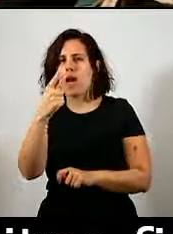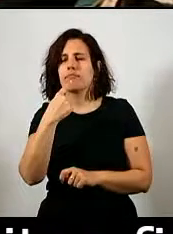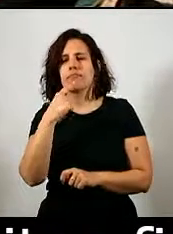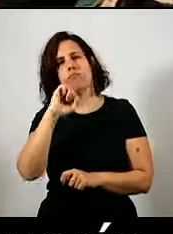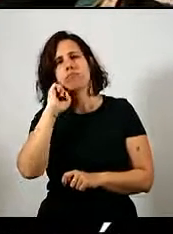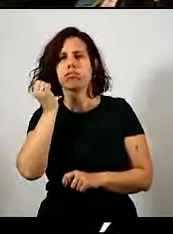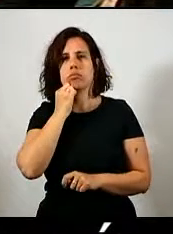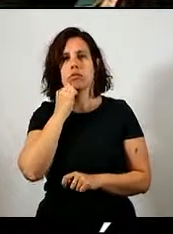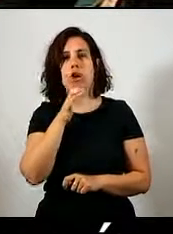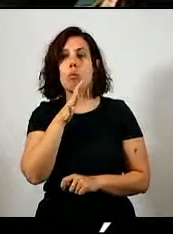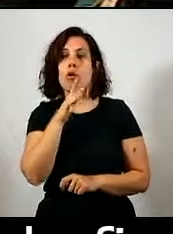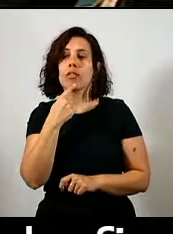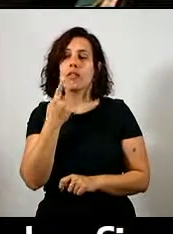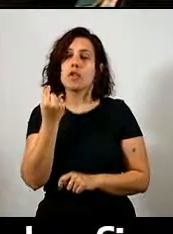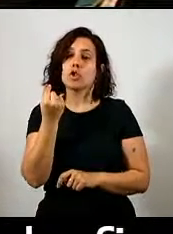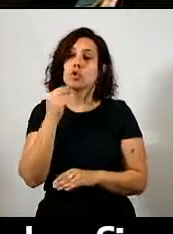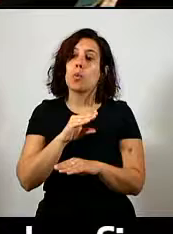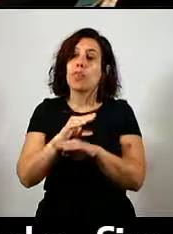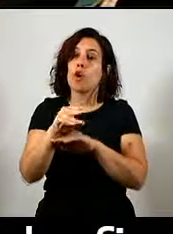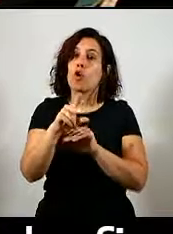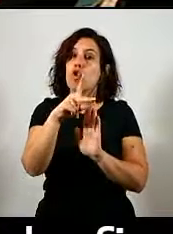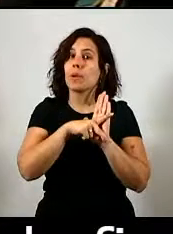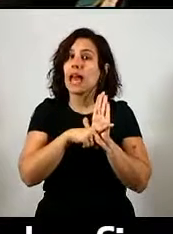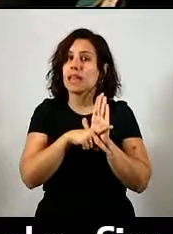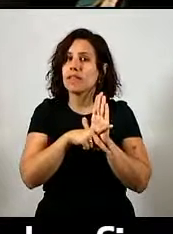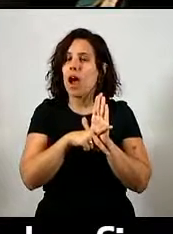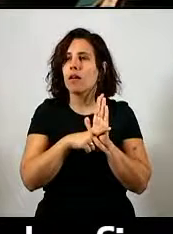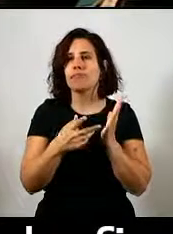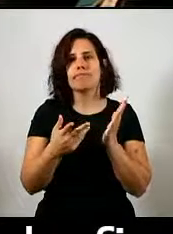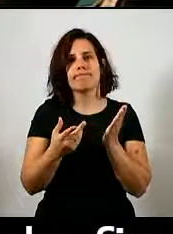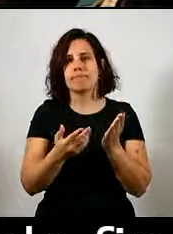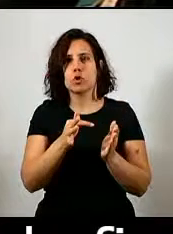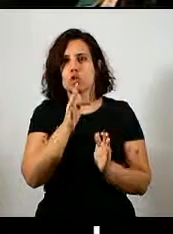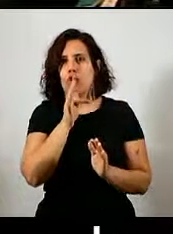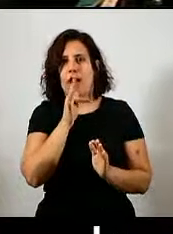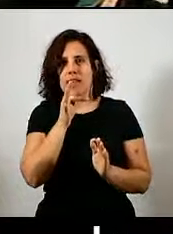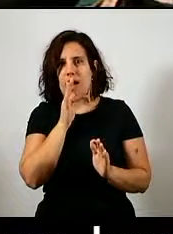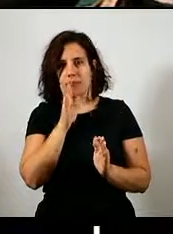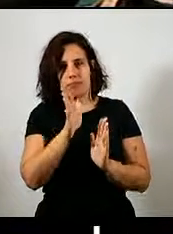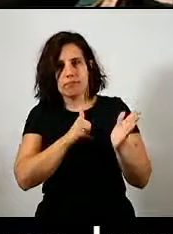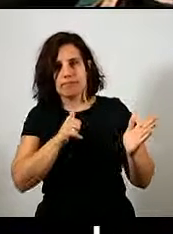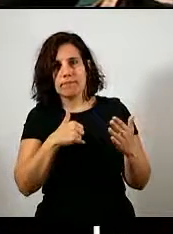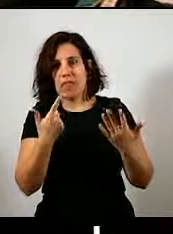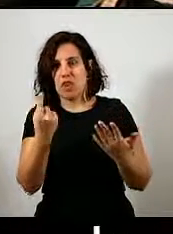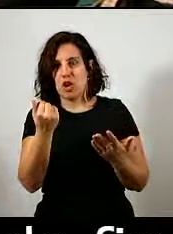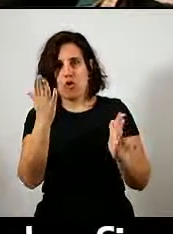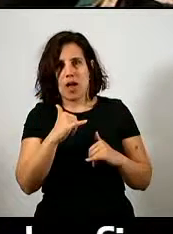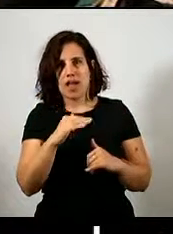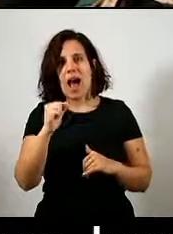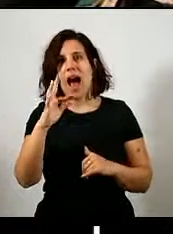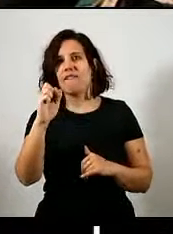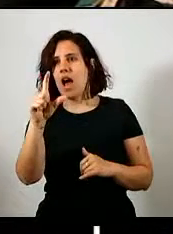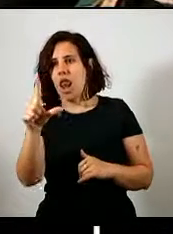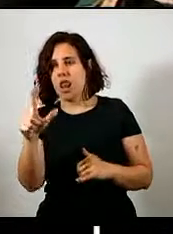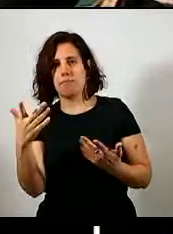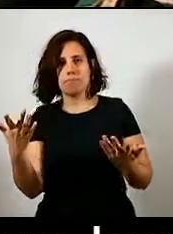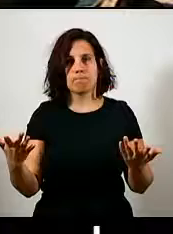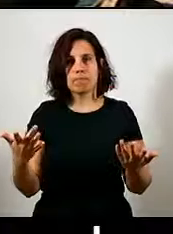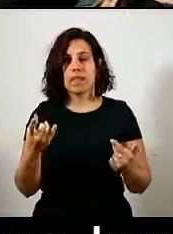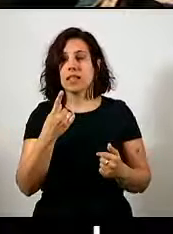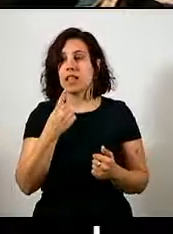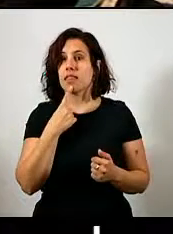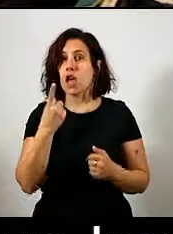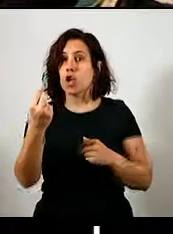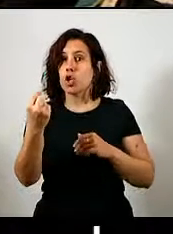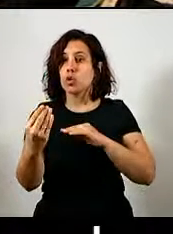las subvenciones nominativas no llegaban y ya se habían quedado sin fondos. En este caso es AFAL. Decía que la